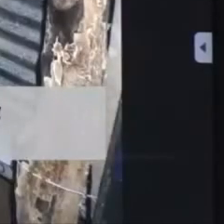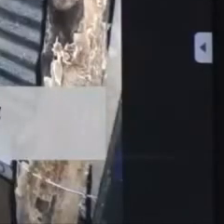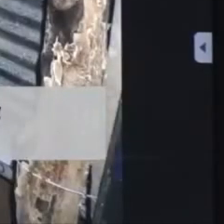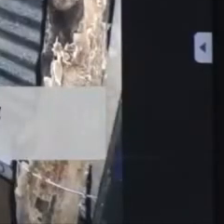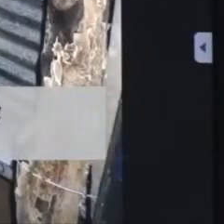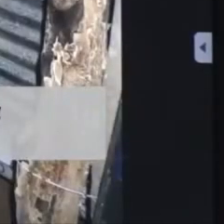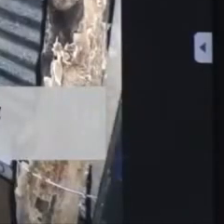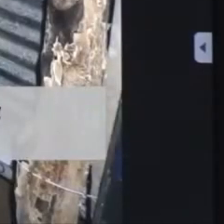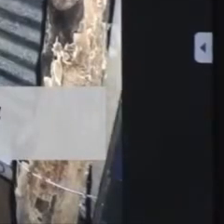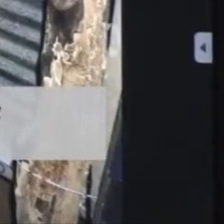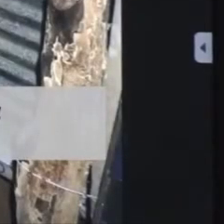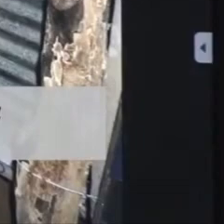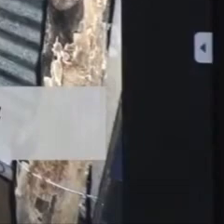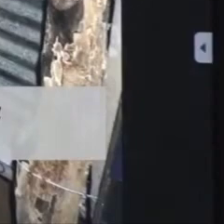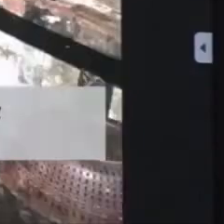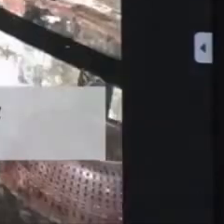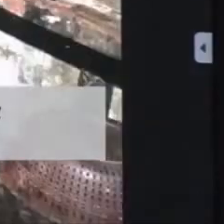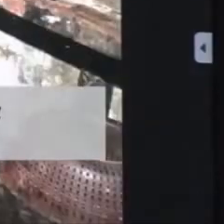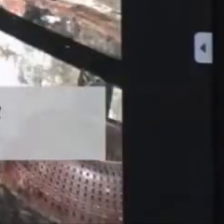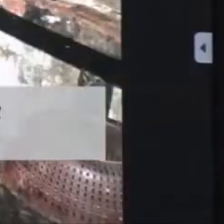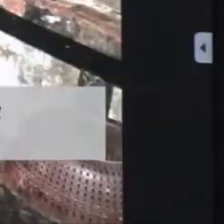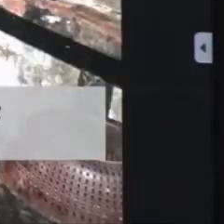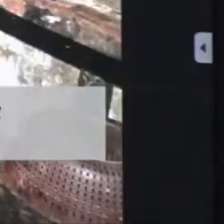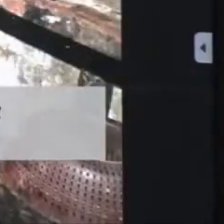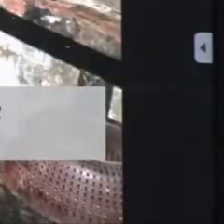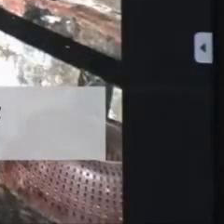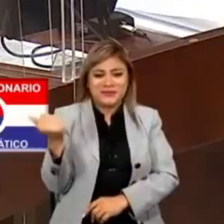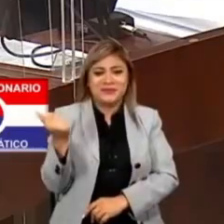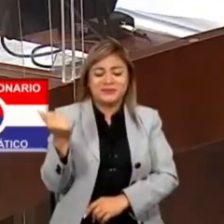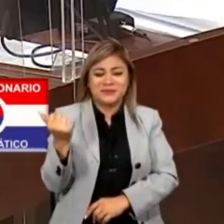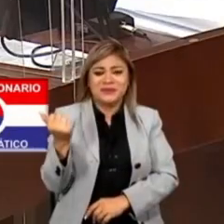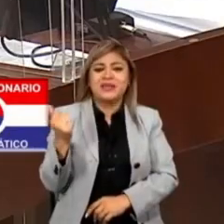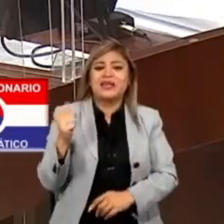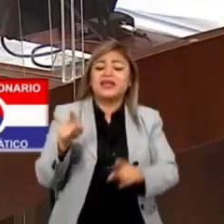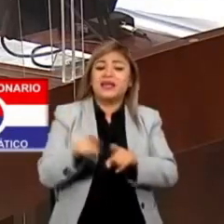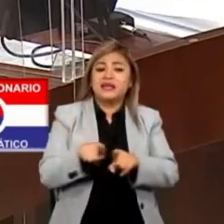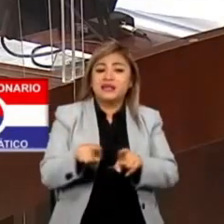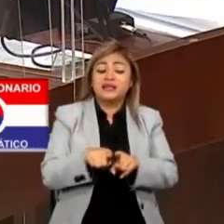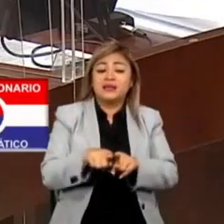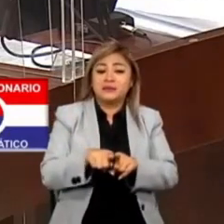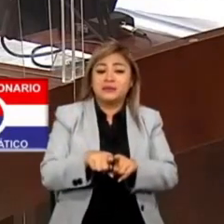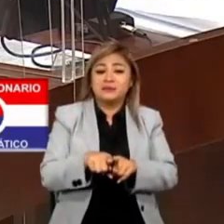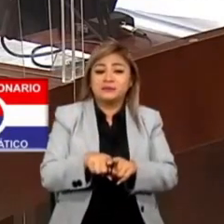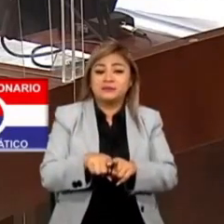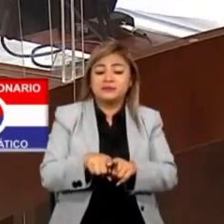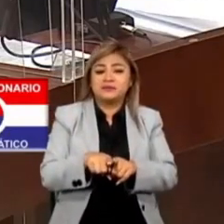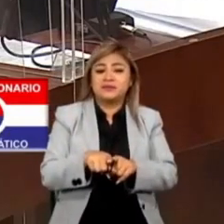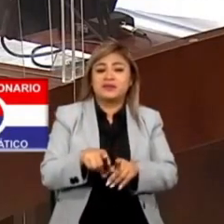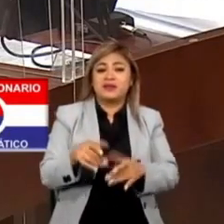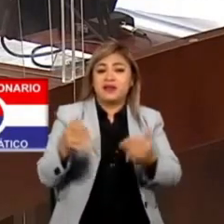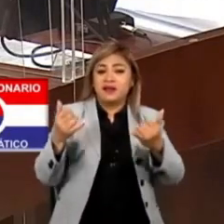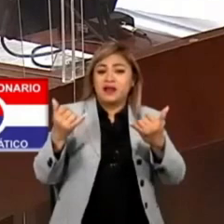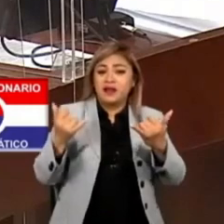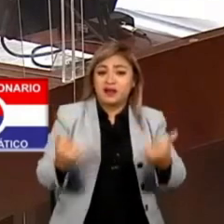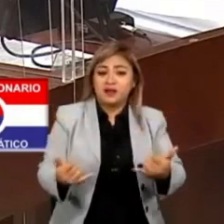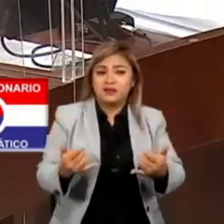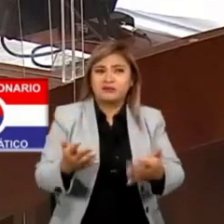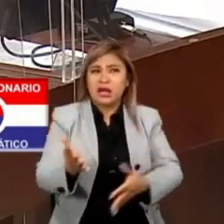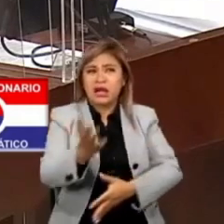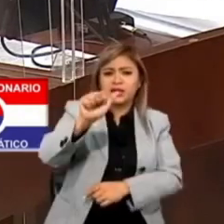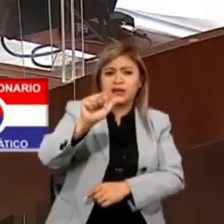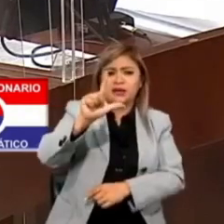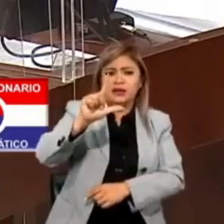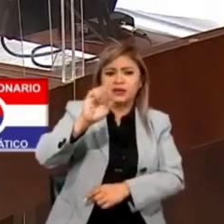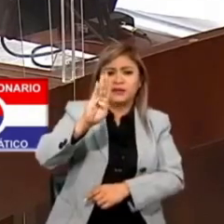sean niños o niñas. Lo que le dicen es, tienes que rezar. La semana pasada visitando los diferentes albergues de la provincia de